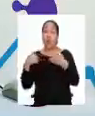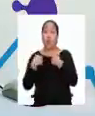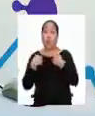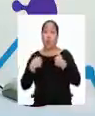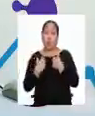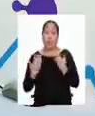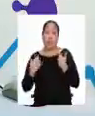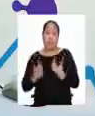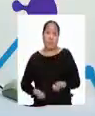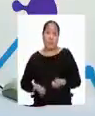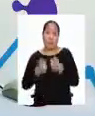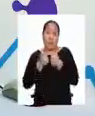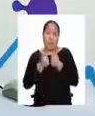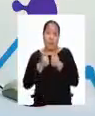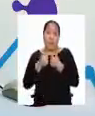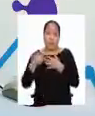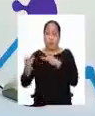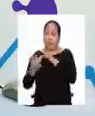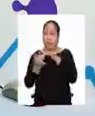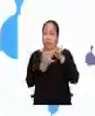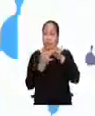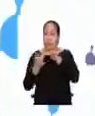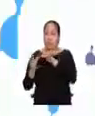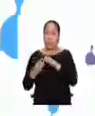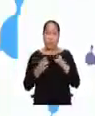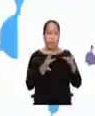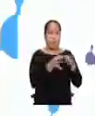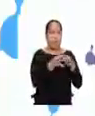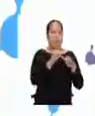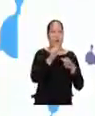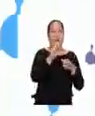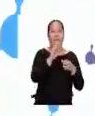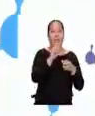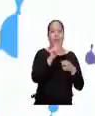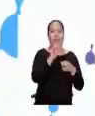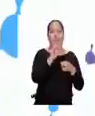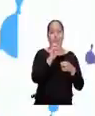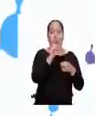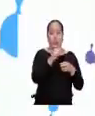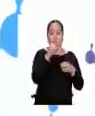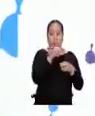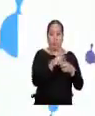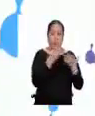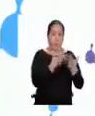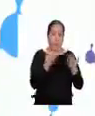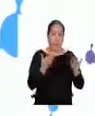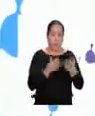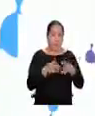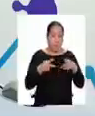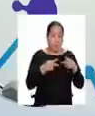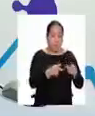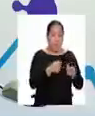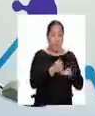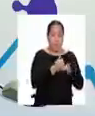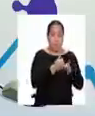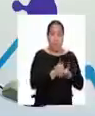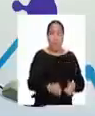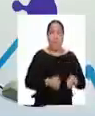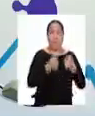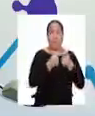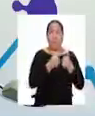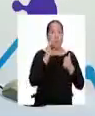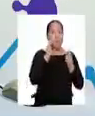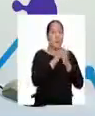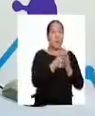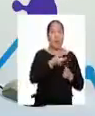que tienen vida e interactúan con otros. Y los factores abióticos, aquellos fenómenos que permiten la vida de los organismos,